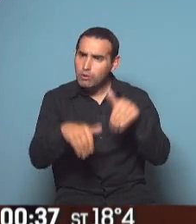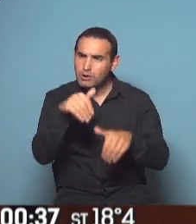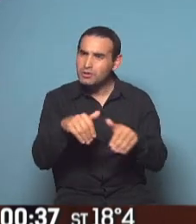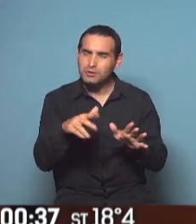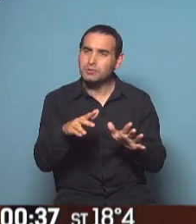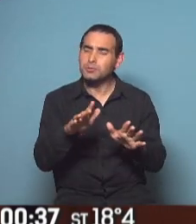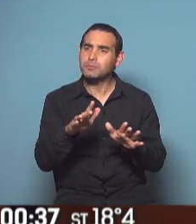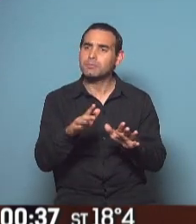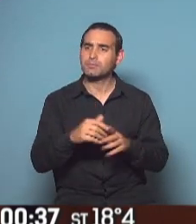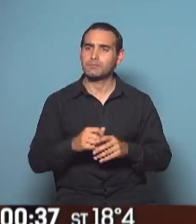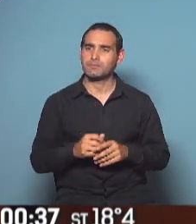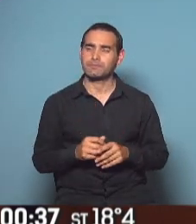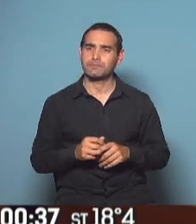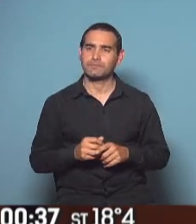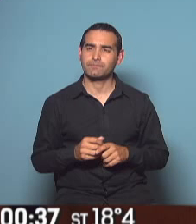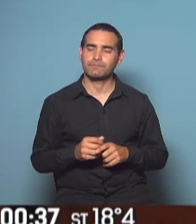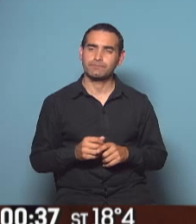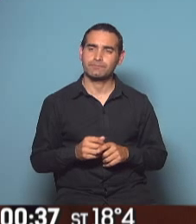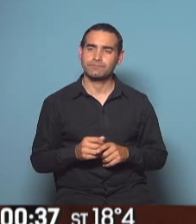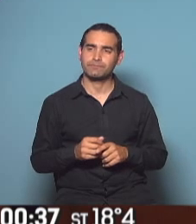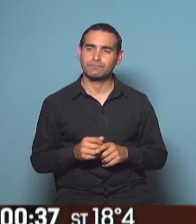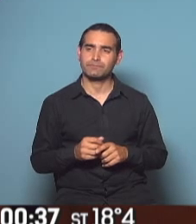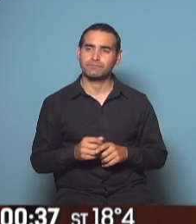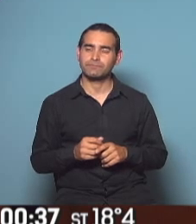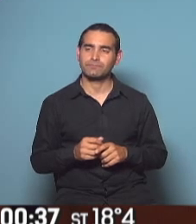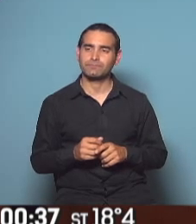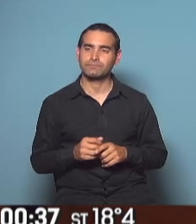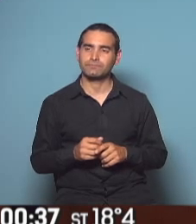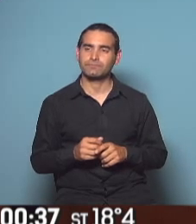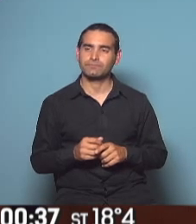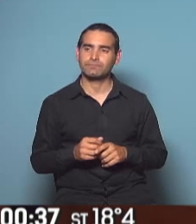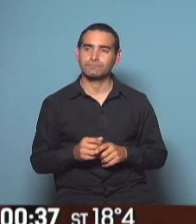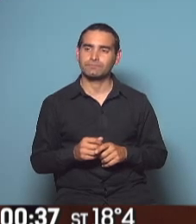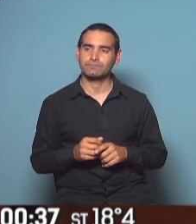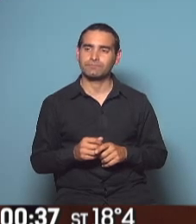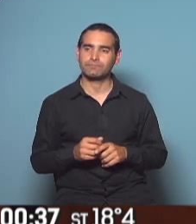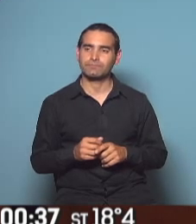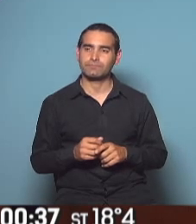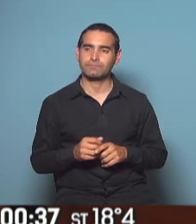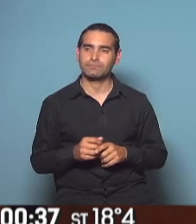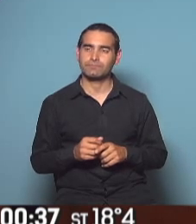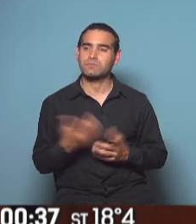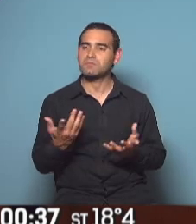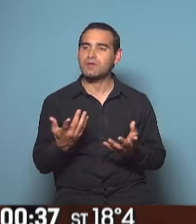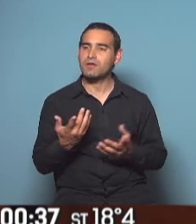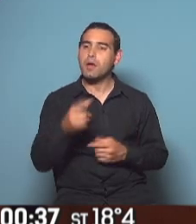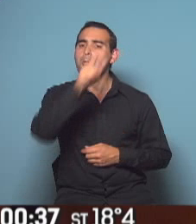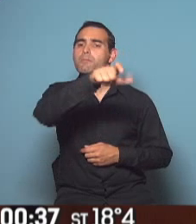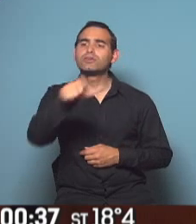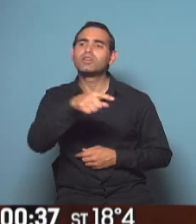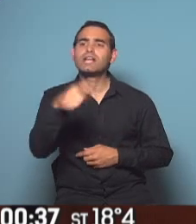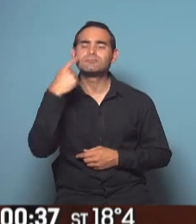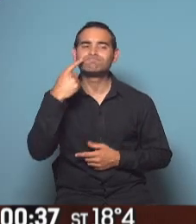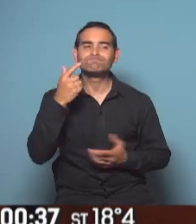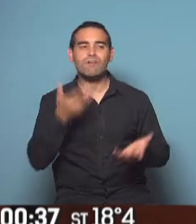no fueron correlativos de la misma dimensión, con lo cual parte de la explicación de esto podría estar en que la gente evalúa que